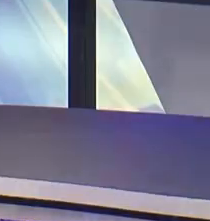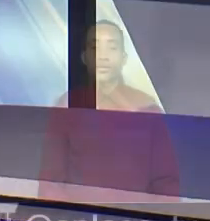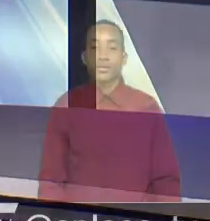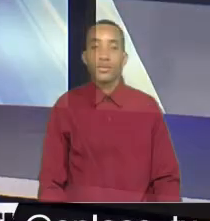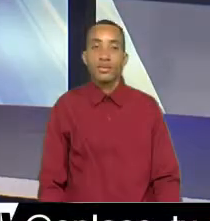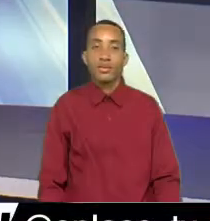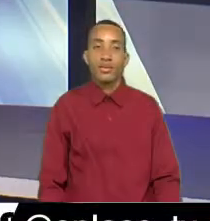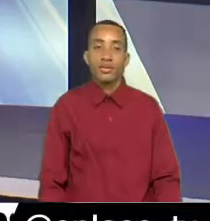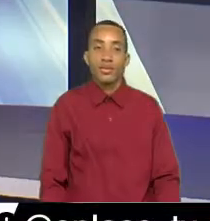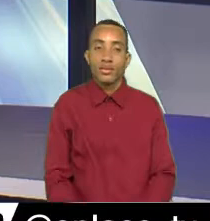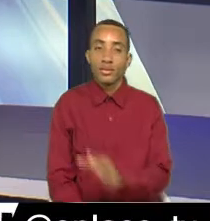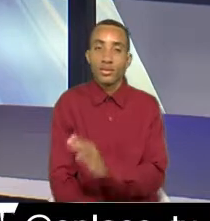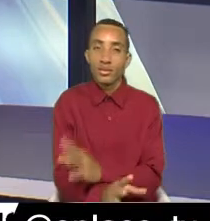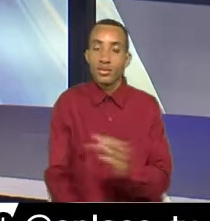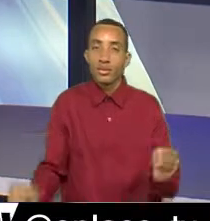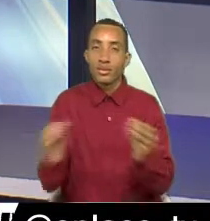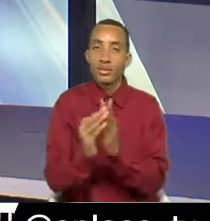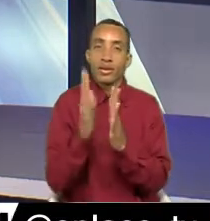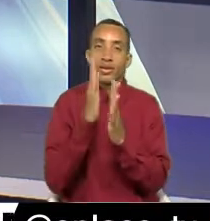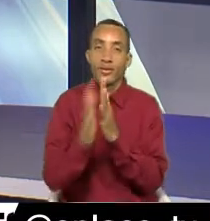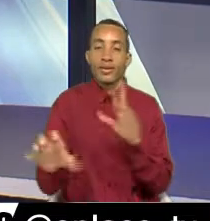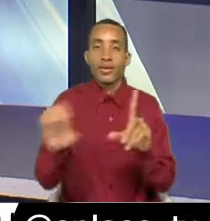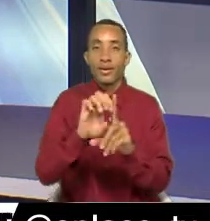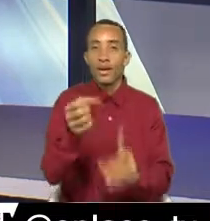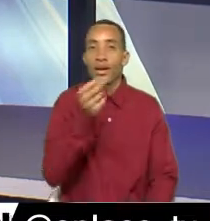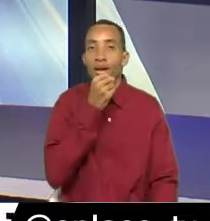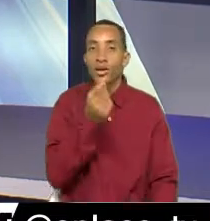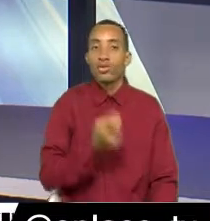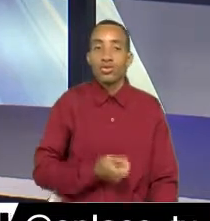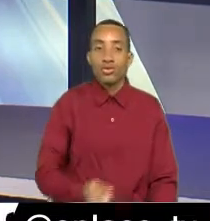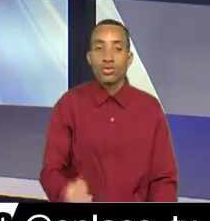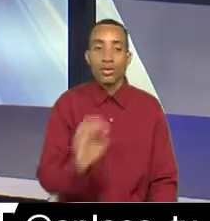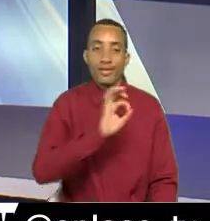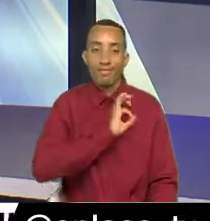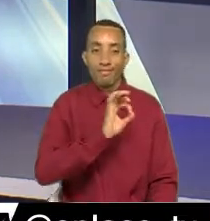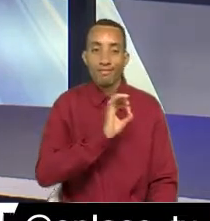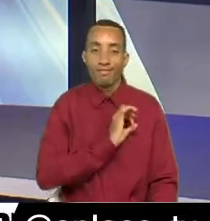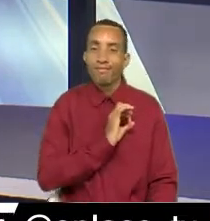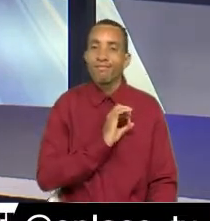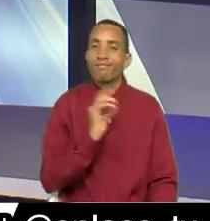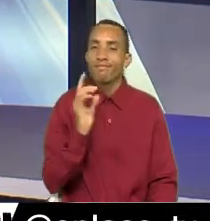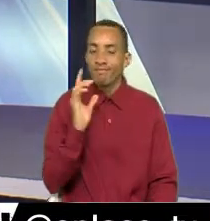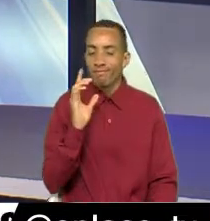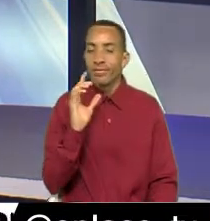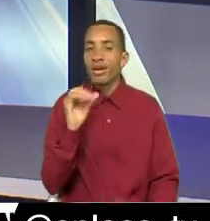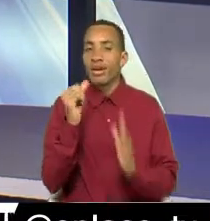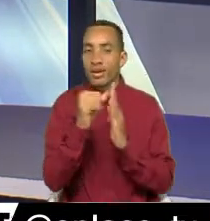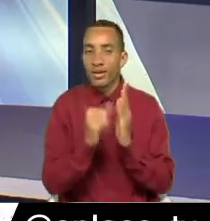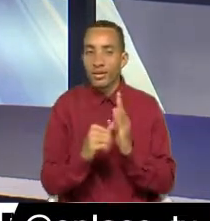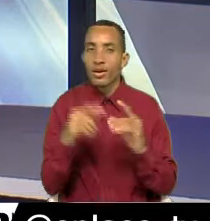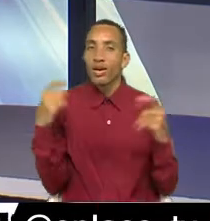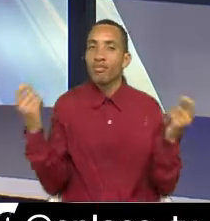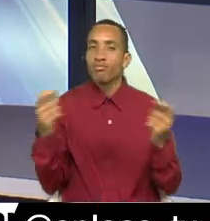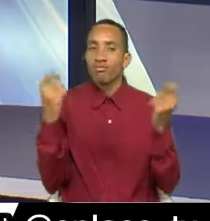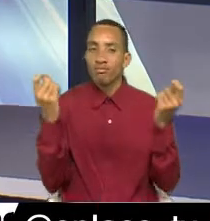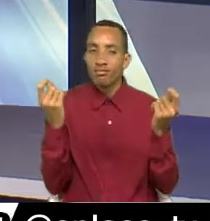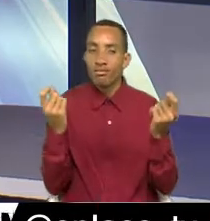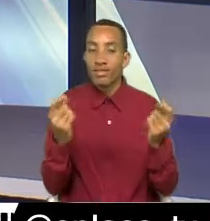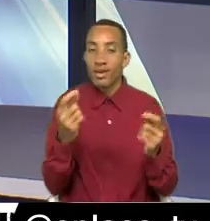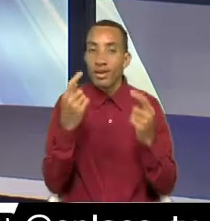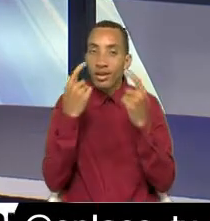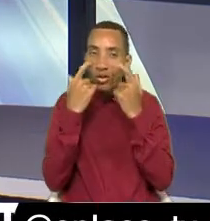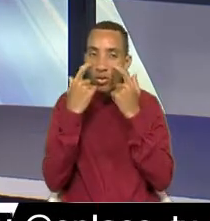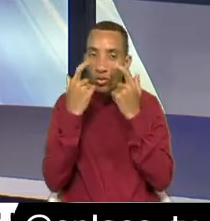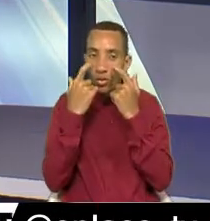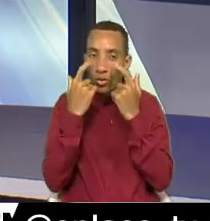Seguimos con más información en Enlace Noticias. Para este sábado se tiene programada una nueva brigada del Centro Ocular del Dr. Rincón. La